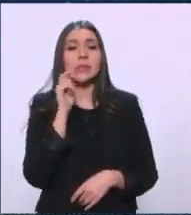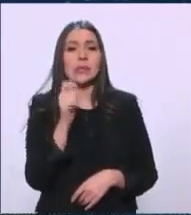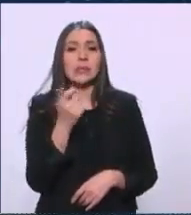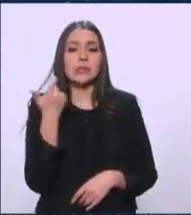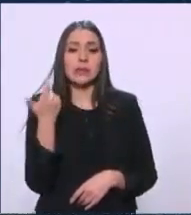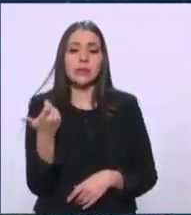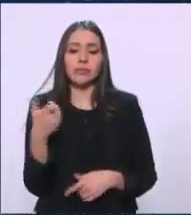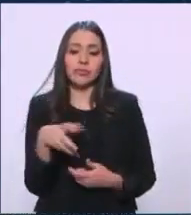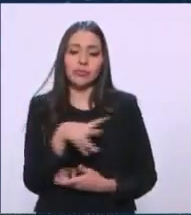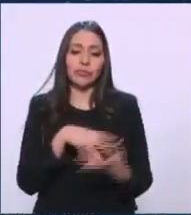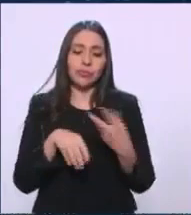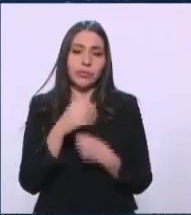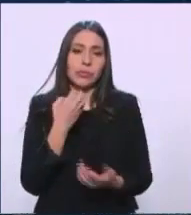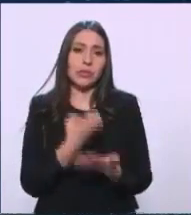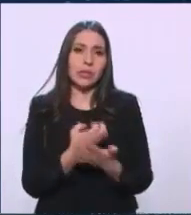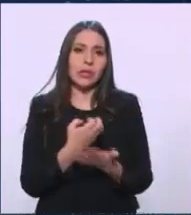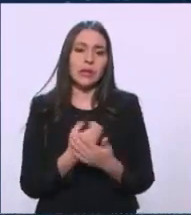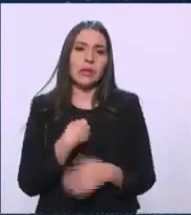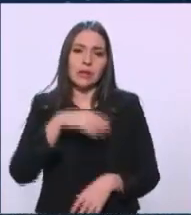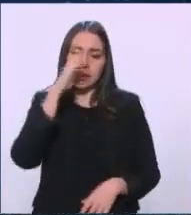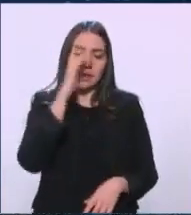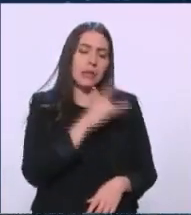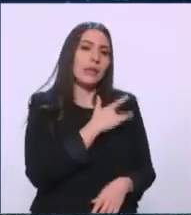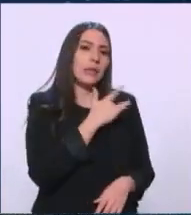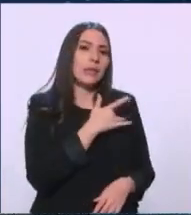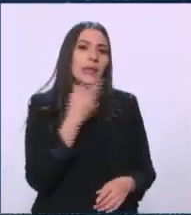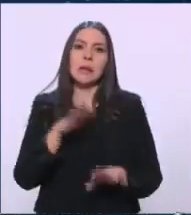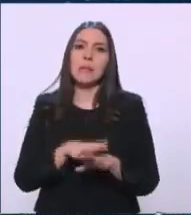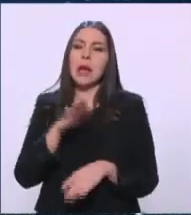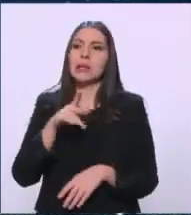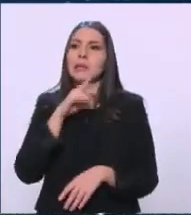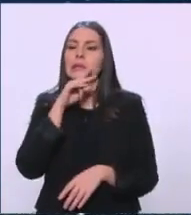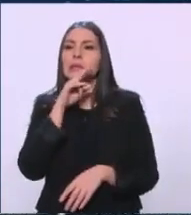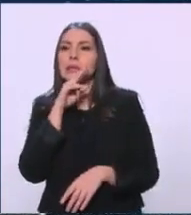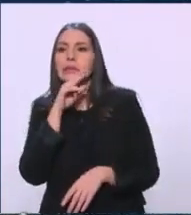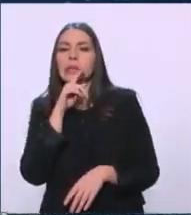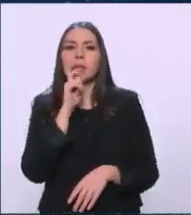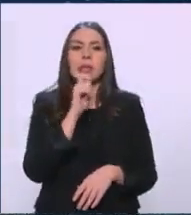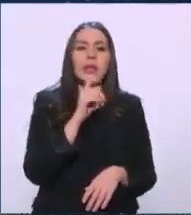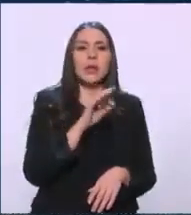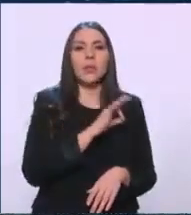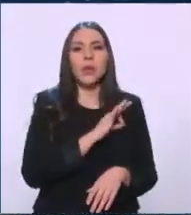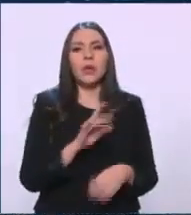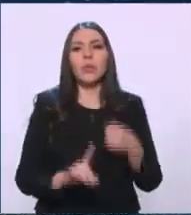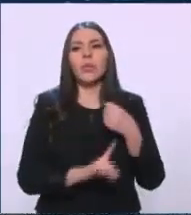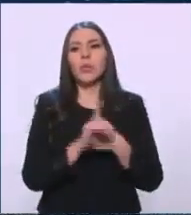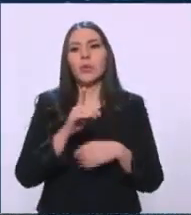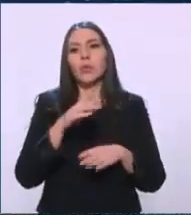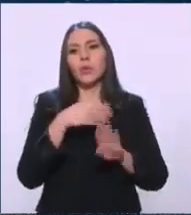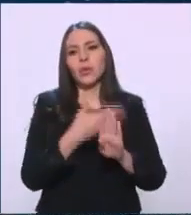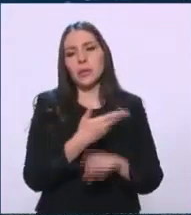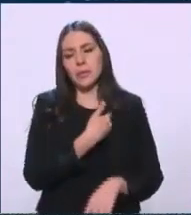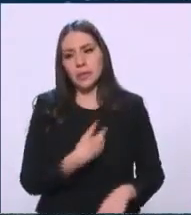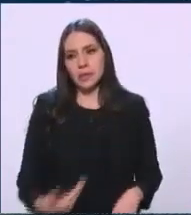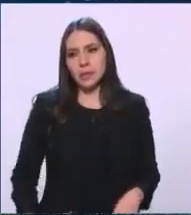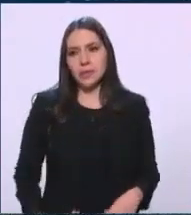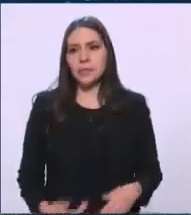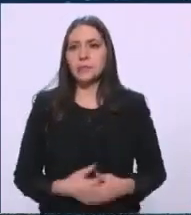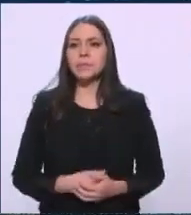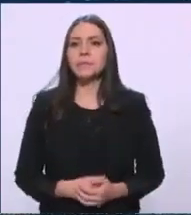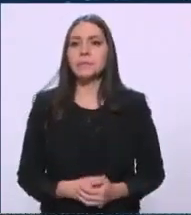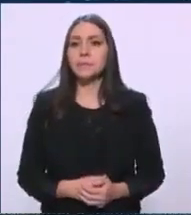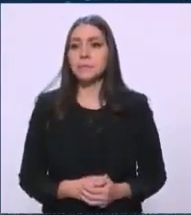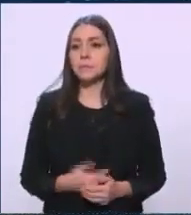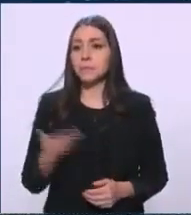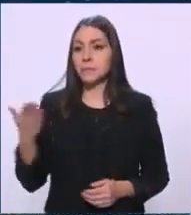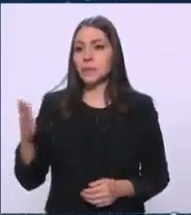por ahí va el nivel de afectación que pueda tener sobre el presidente. Muchos factores en juego, Azul, Jonathan, Sí. Fabricio, son muchos Fabricio, los factores. ¿qué piensas de